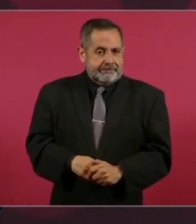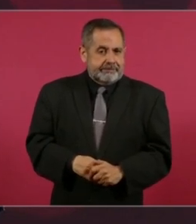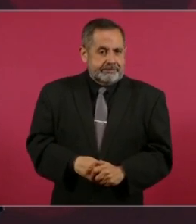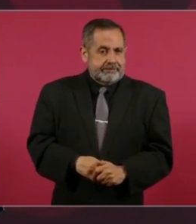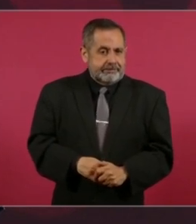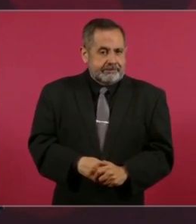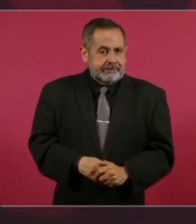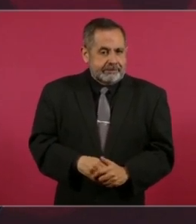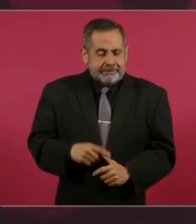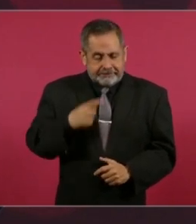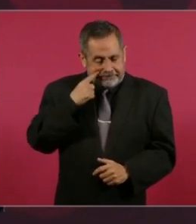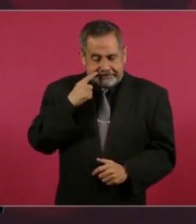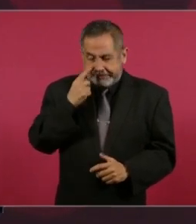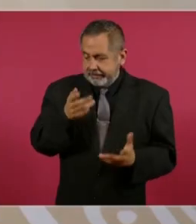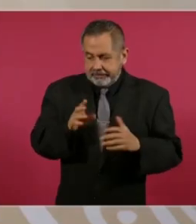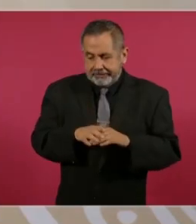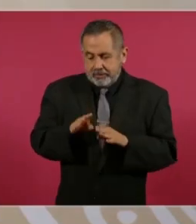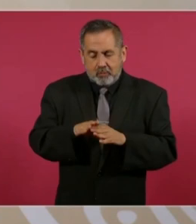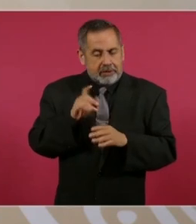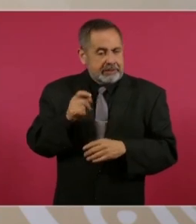es la política y